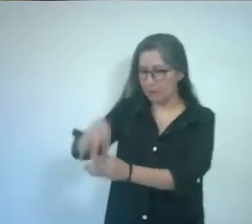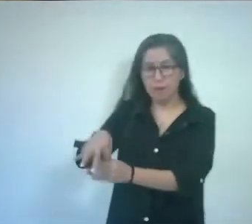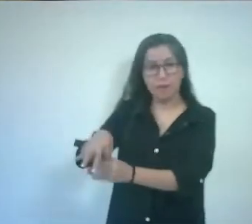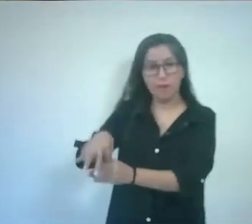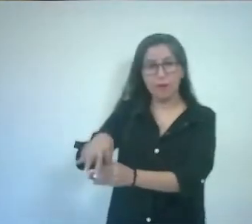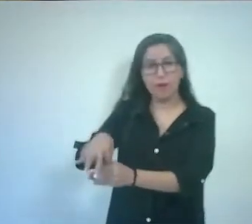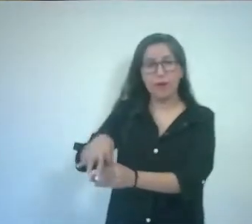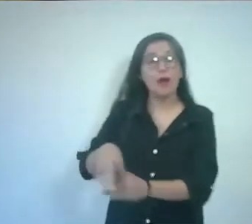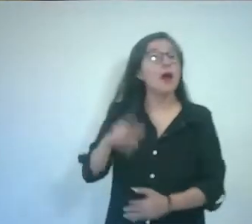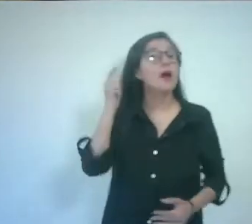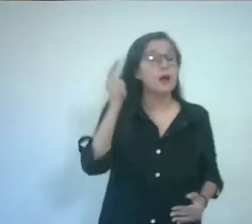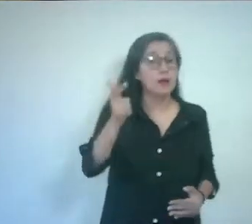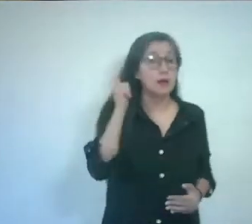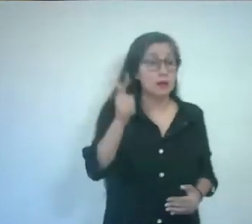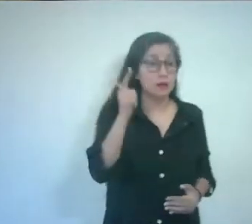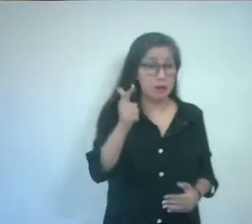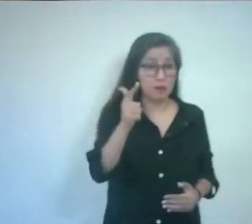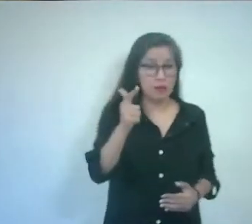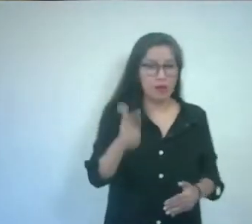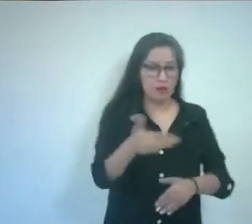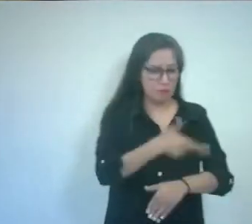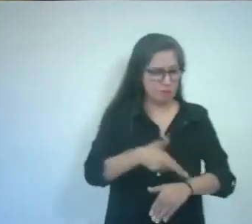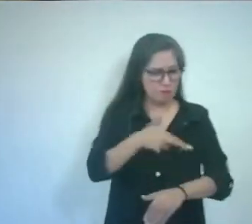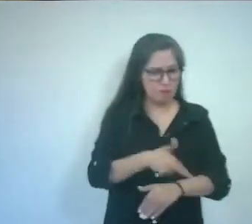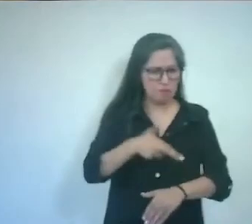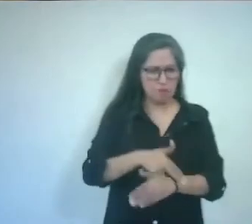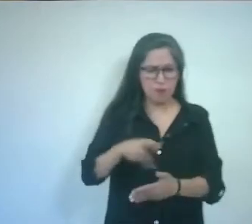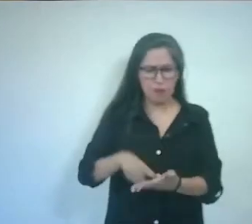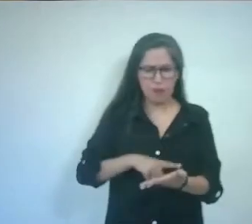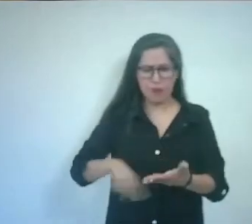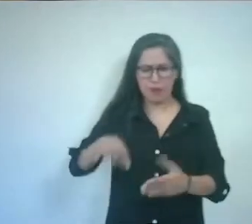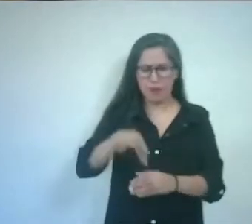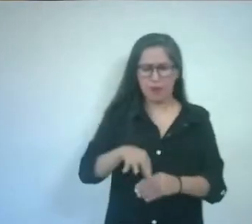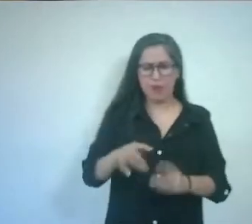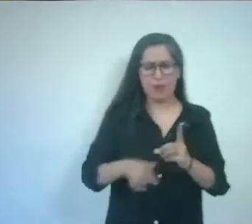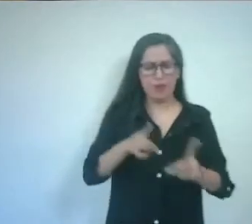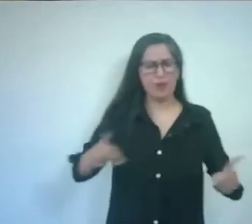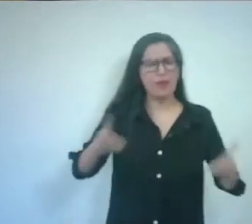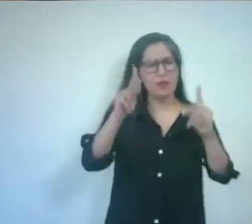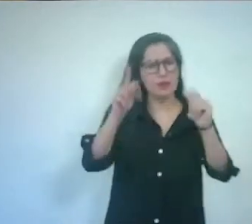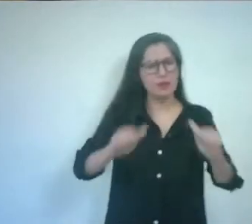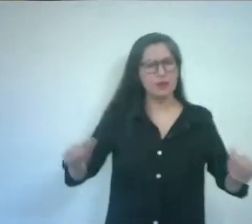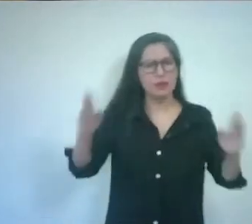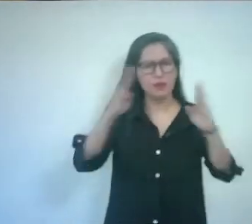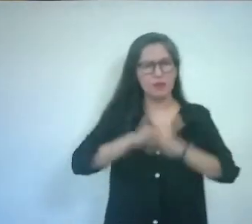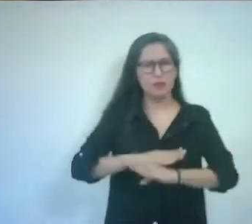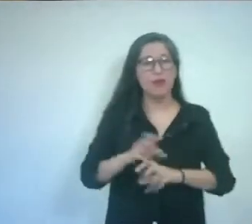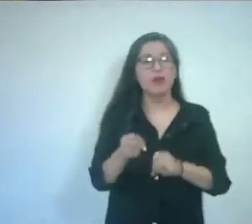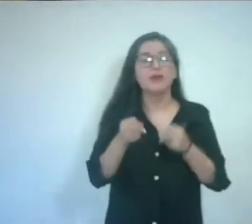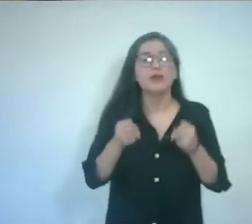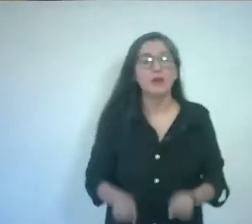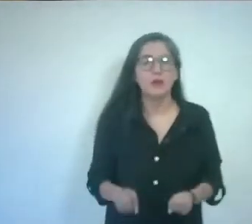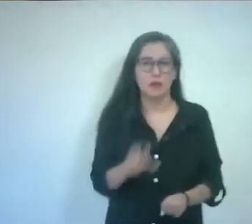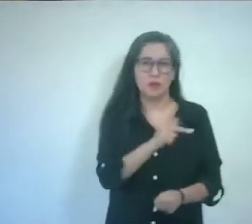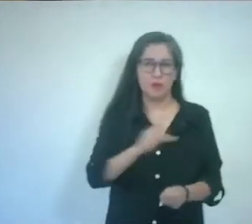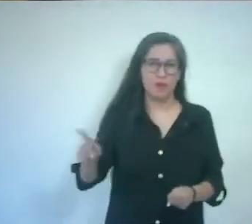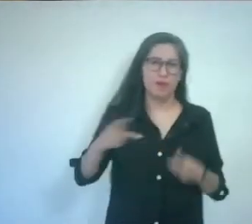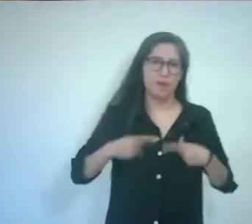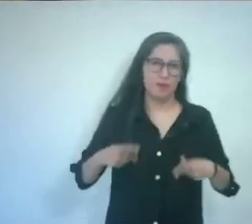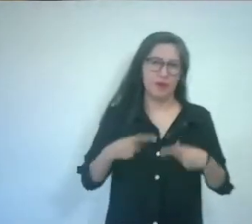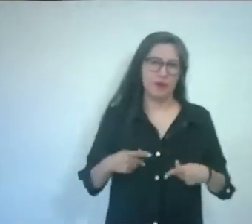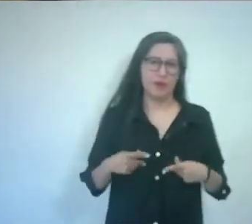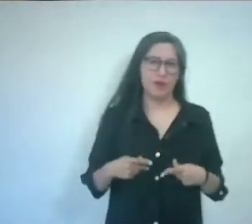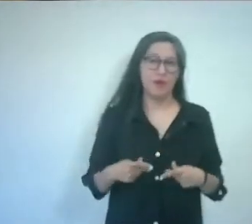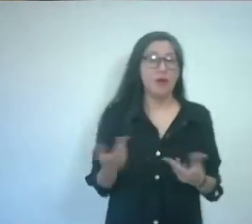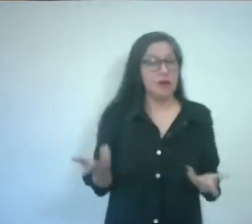Deseamos que esta jornada electoral se desarrolle de manera pacífica y segura para todas y todos,